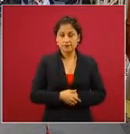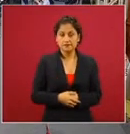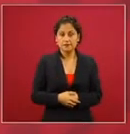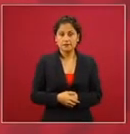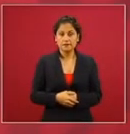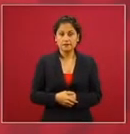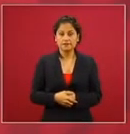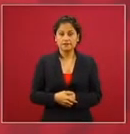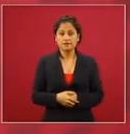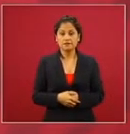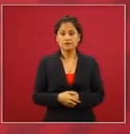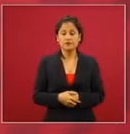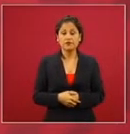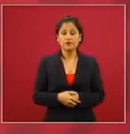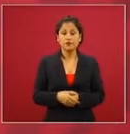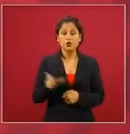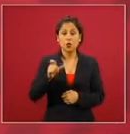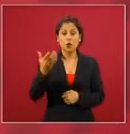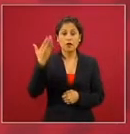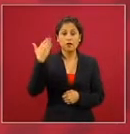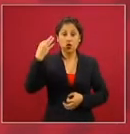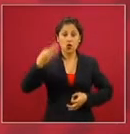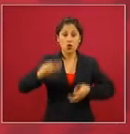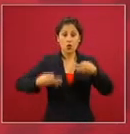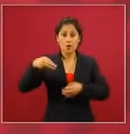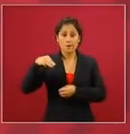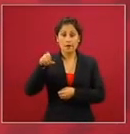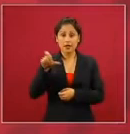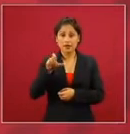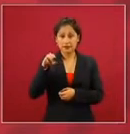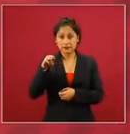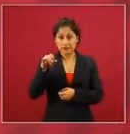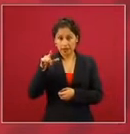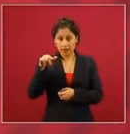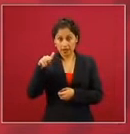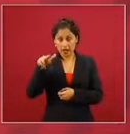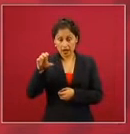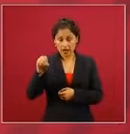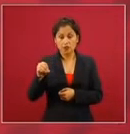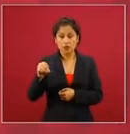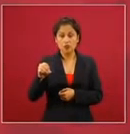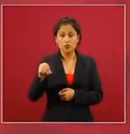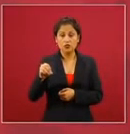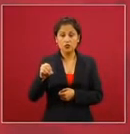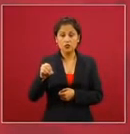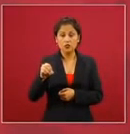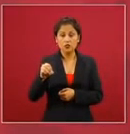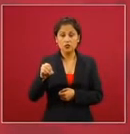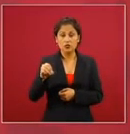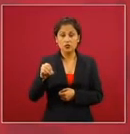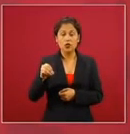Para juzgar a Maximiliano se utilizó una ley que él mismo